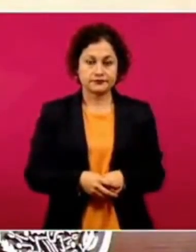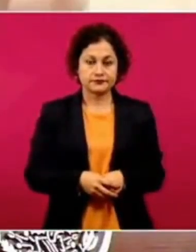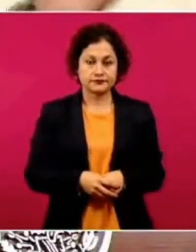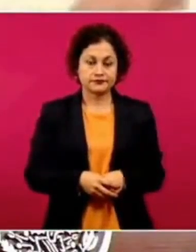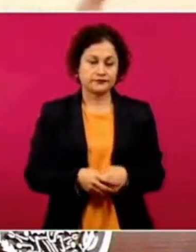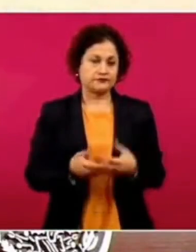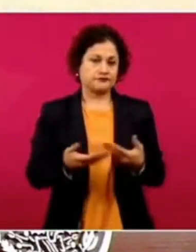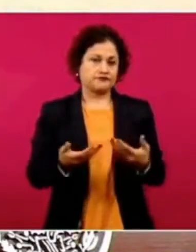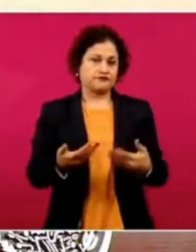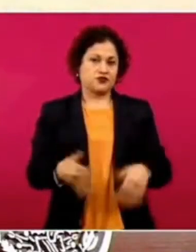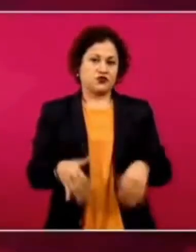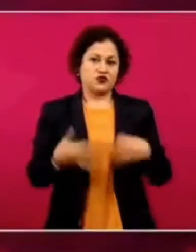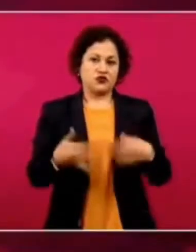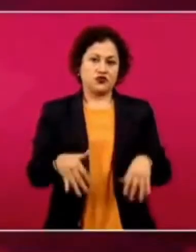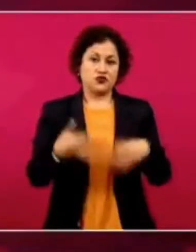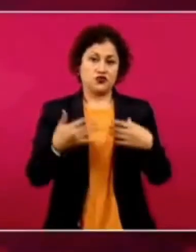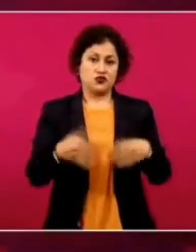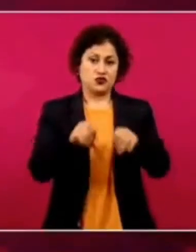Al contrario,